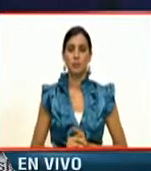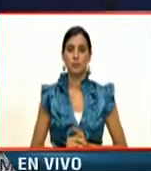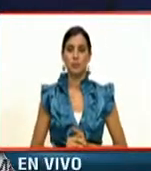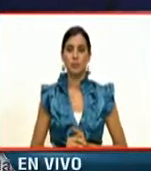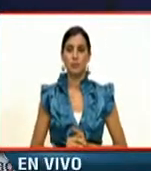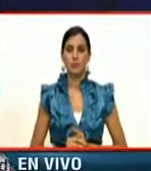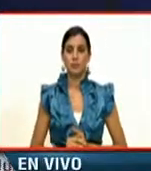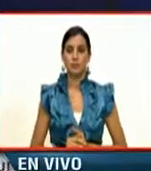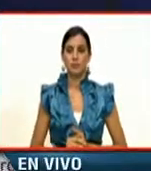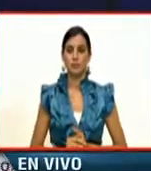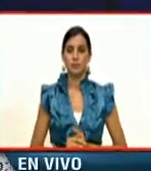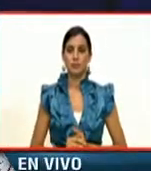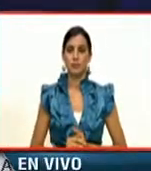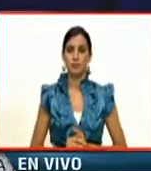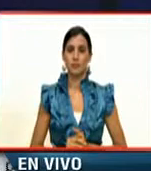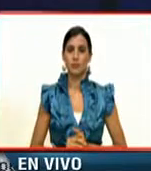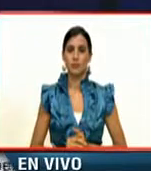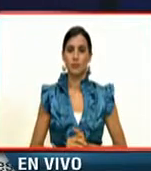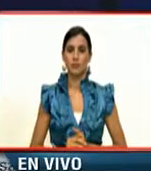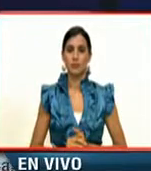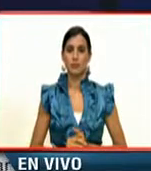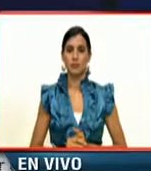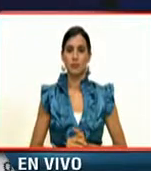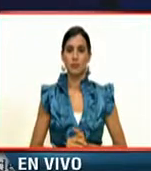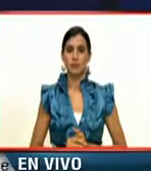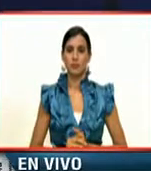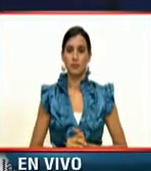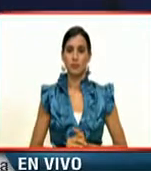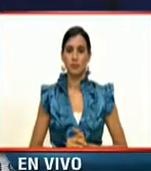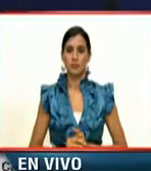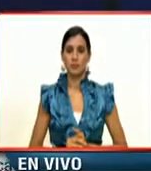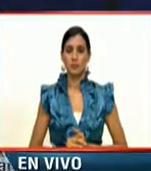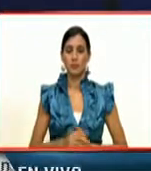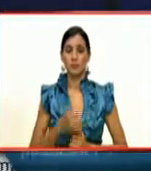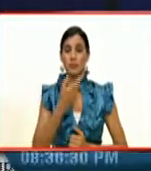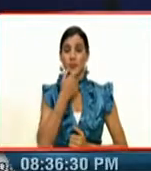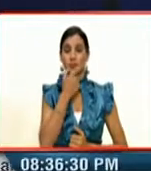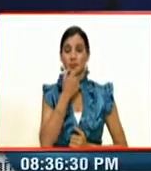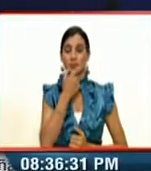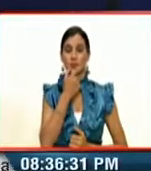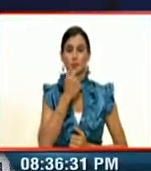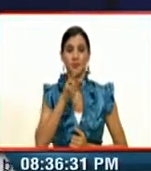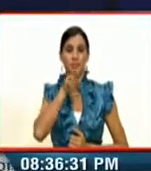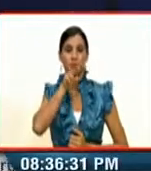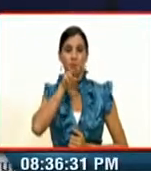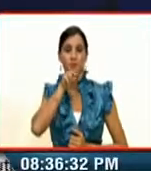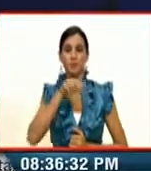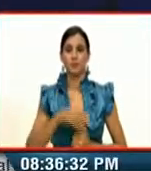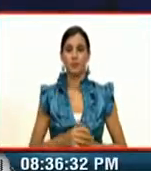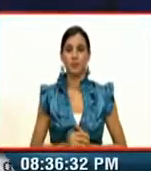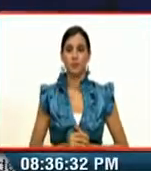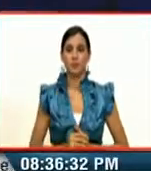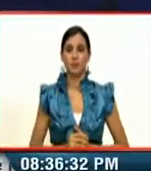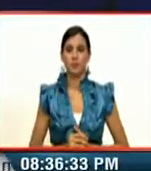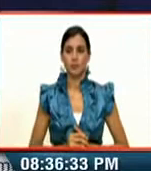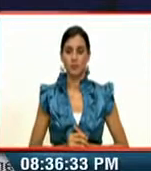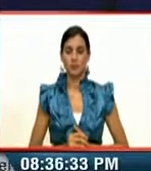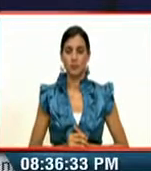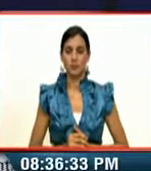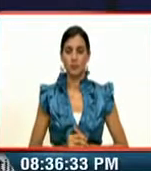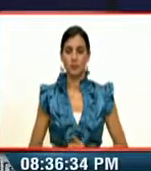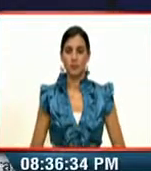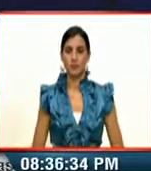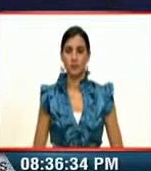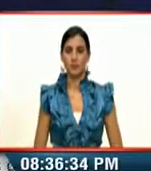passage between two great oceans. It is therefore fitting that we meet here this year